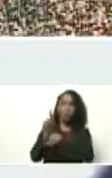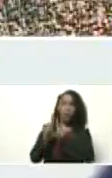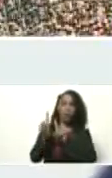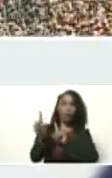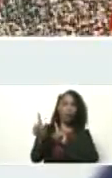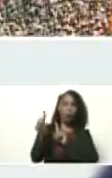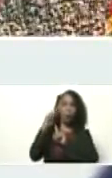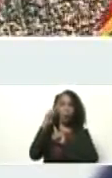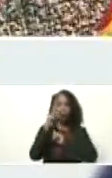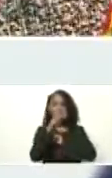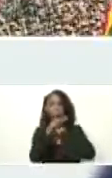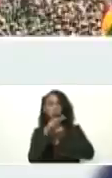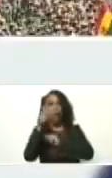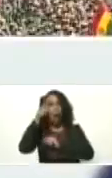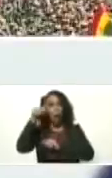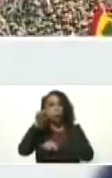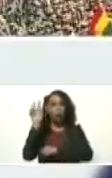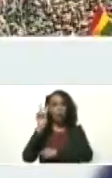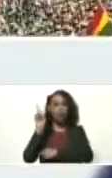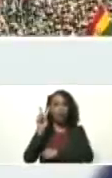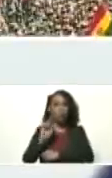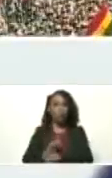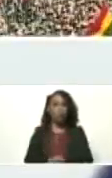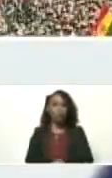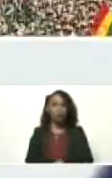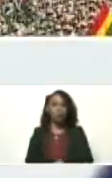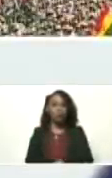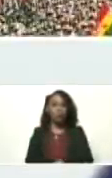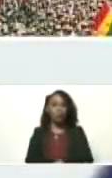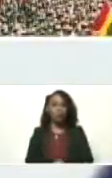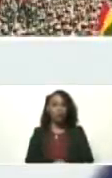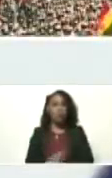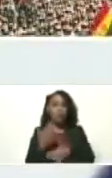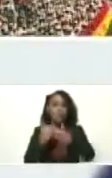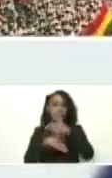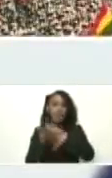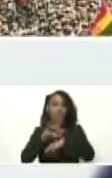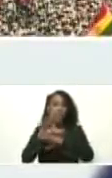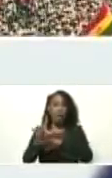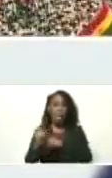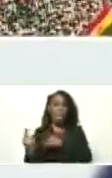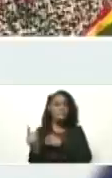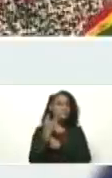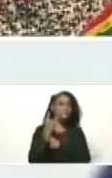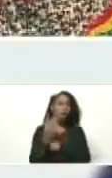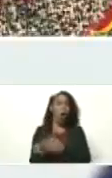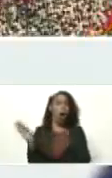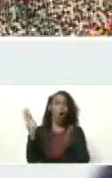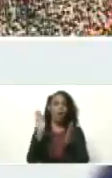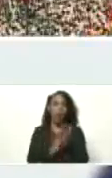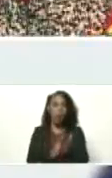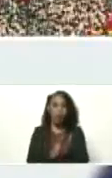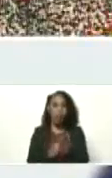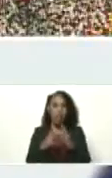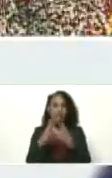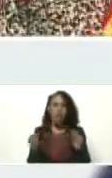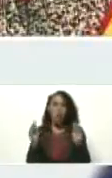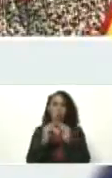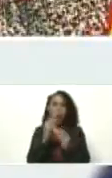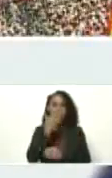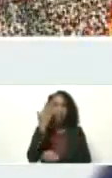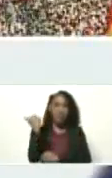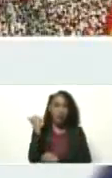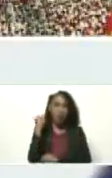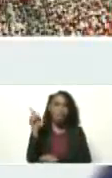que el pueblo venezolano se iba a dejar engañar una vez más por